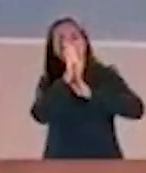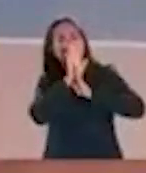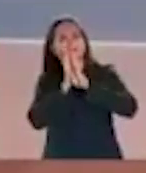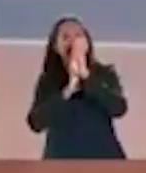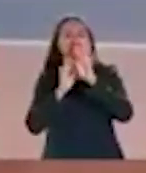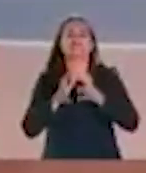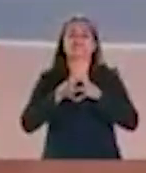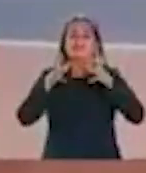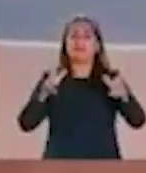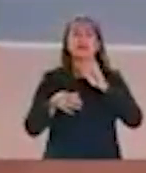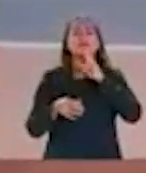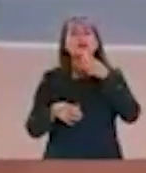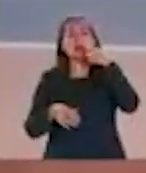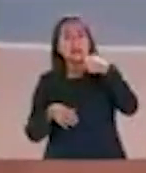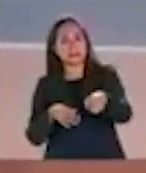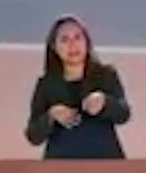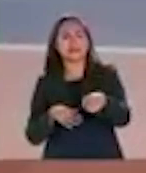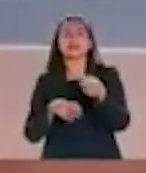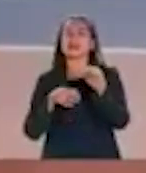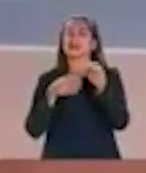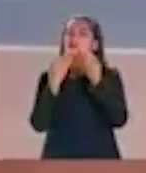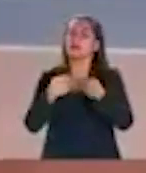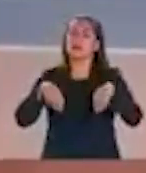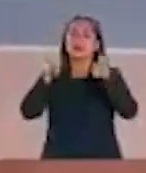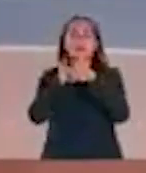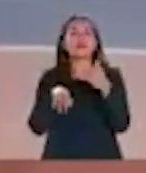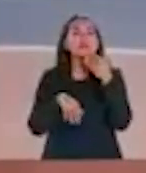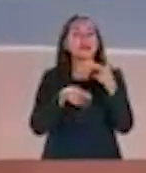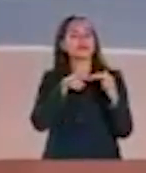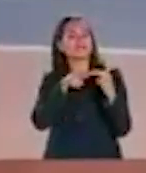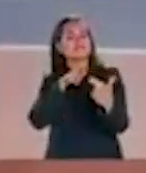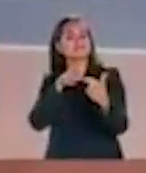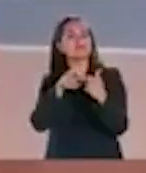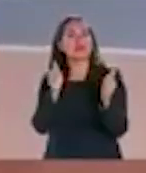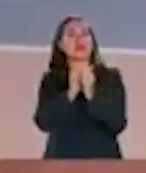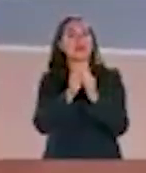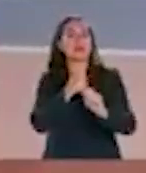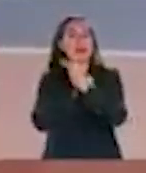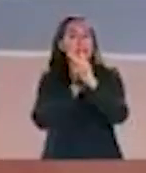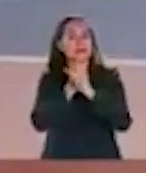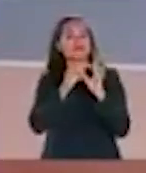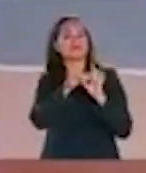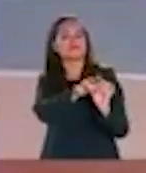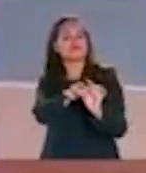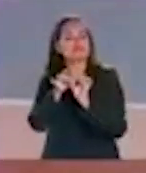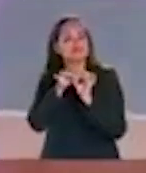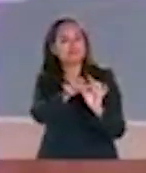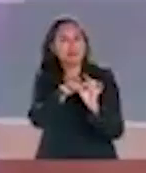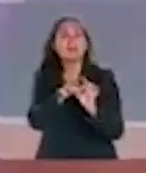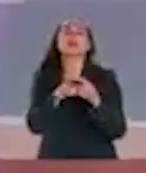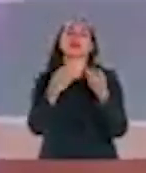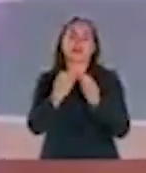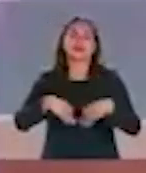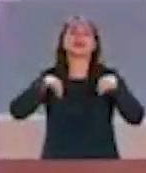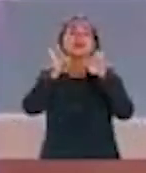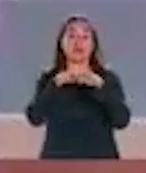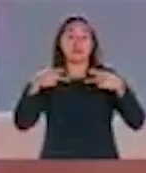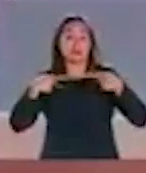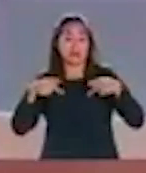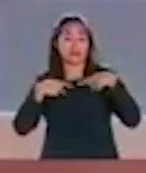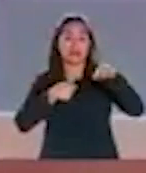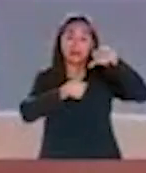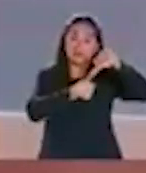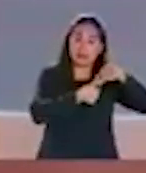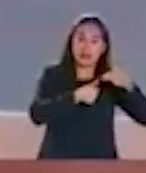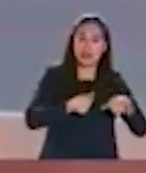vía potenciar relaciones que existen de tiempo atrás que pre datan incluso la frontera y darle a los centroamericanos ya méxico